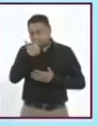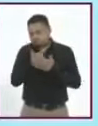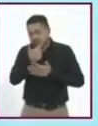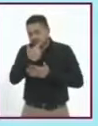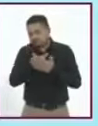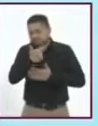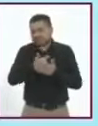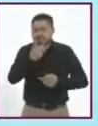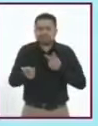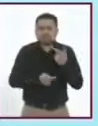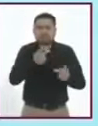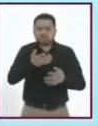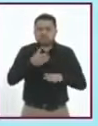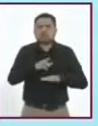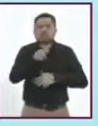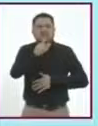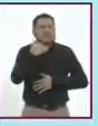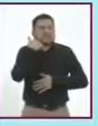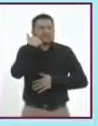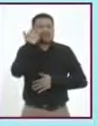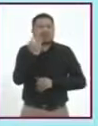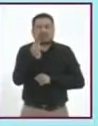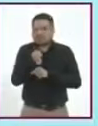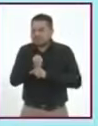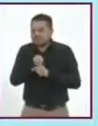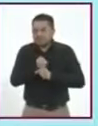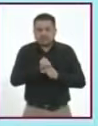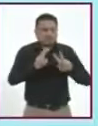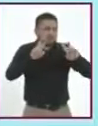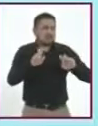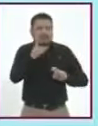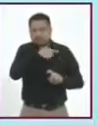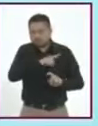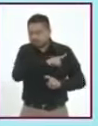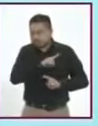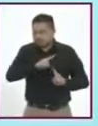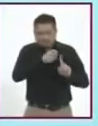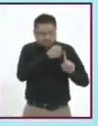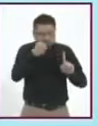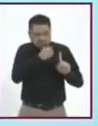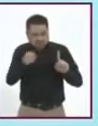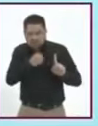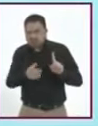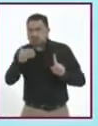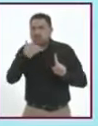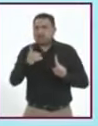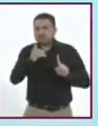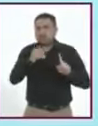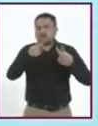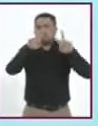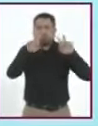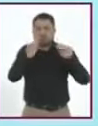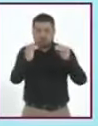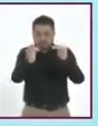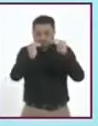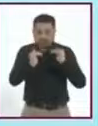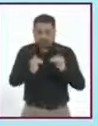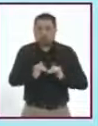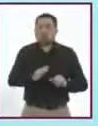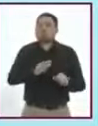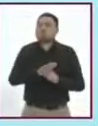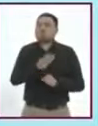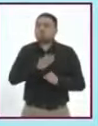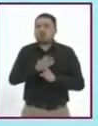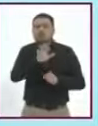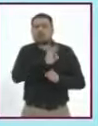preguntas sobre lo que desean averiguar del tema, habrá que ordenarlas y jerarquizarlas en subtemas, lo cual se puede hacer